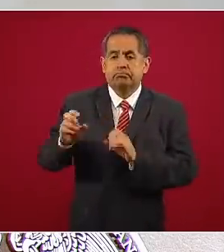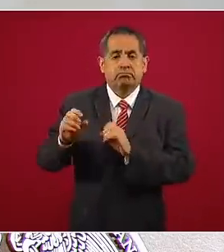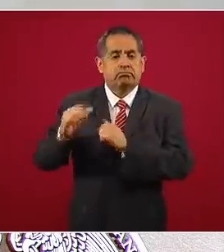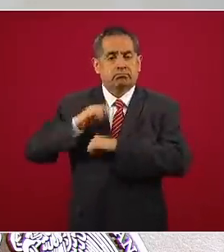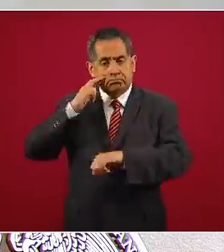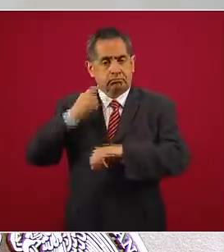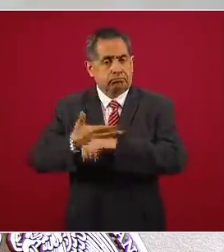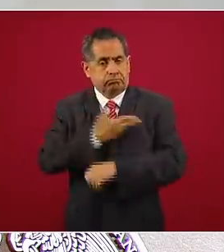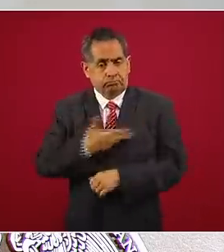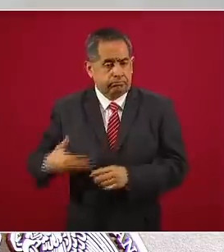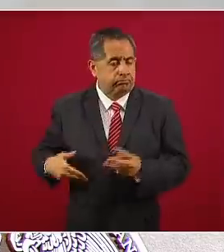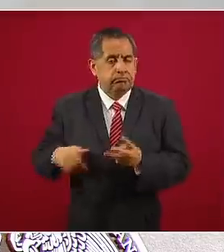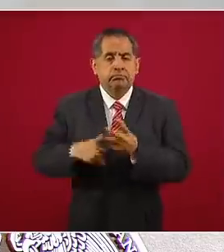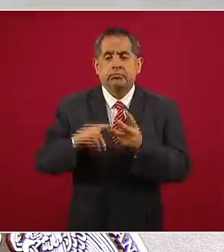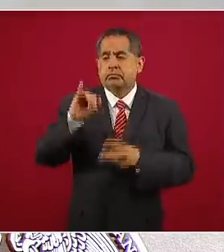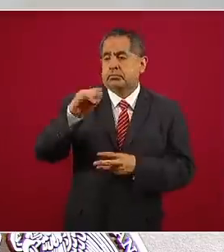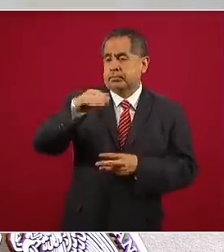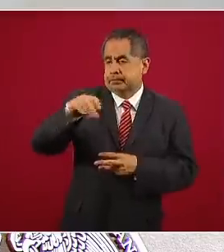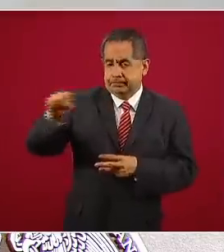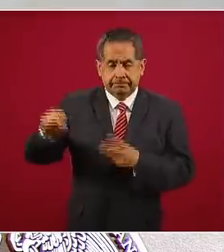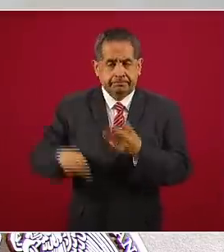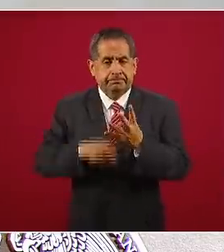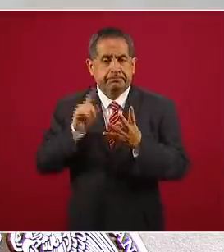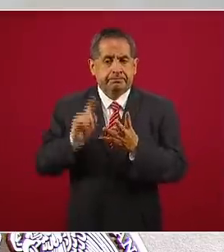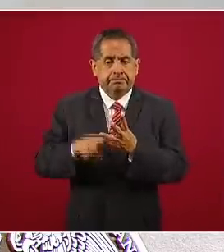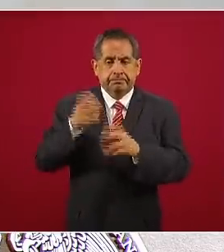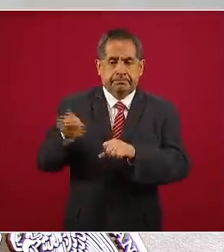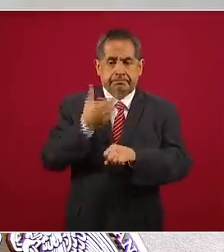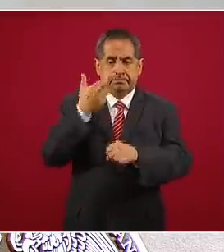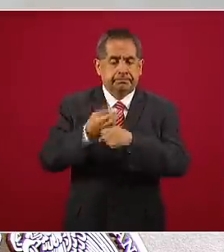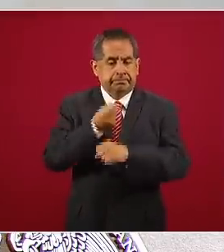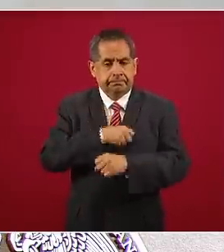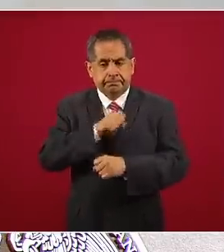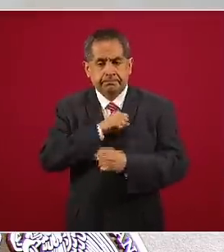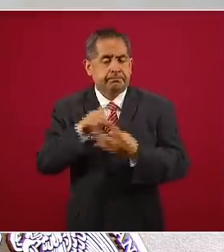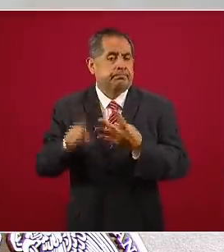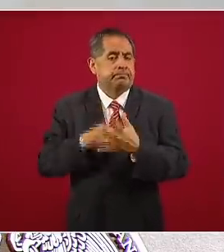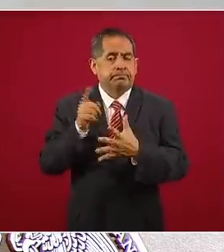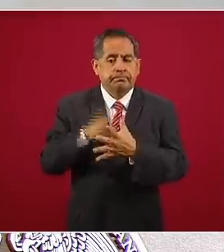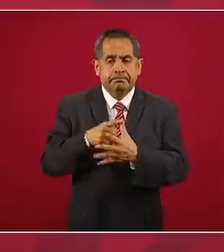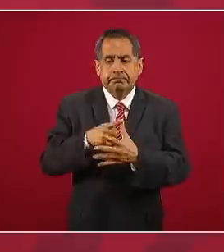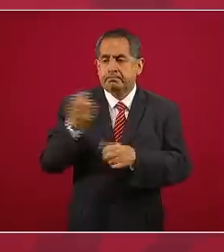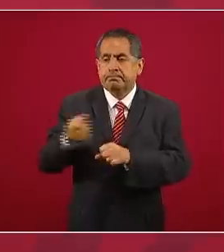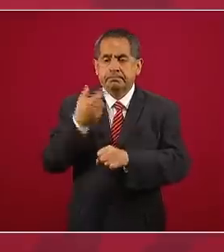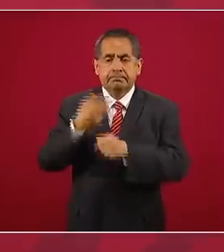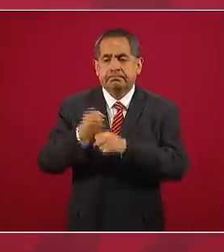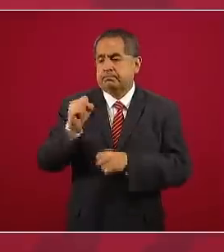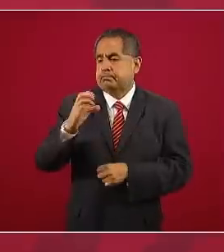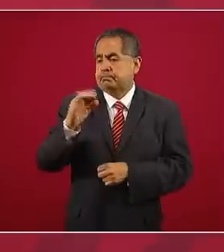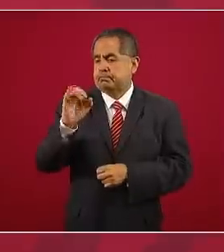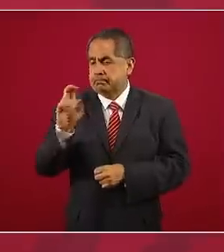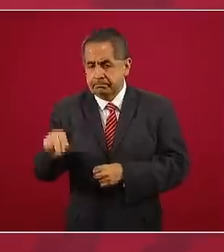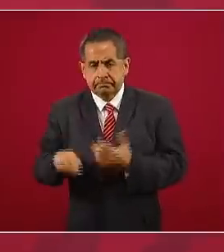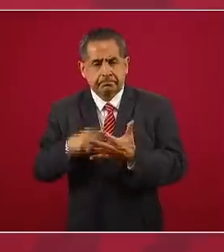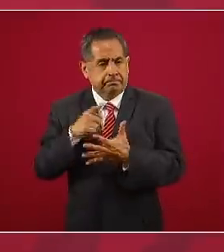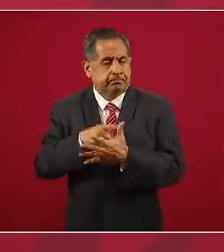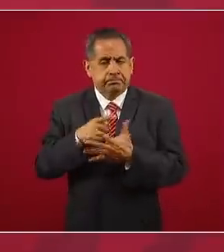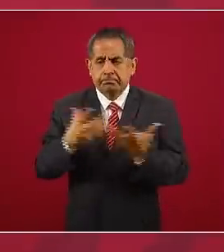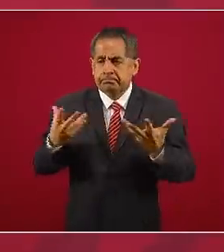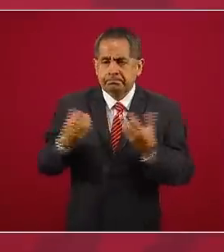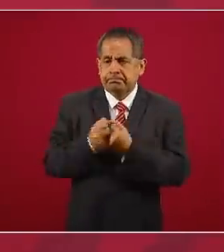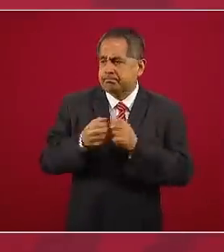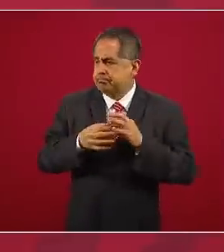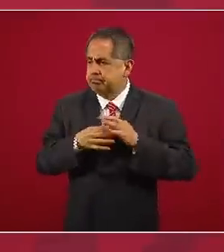instituto mexicano del seguro social por la secretaria de salud por la secretaria del bienestar y sin el trabajo armónico